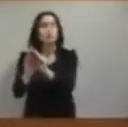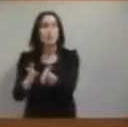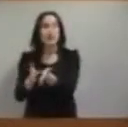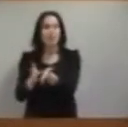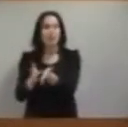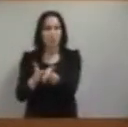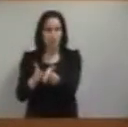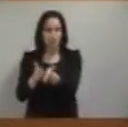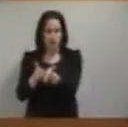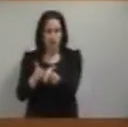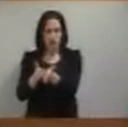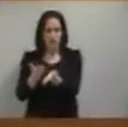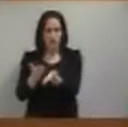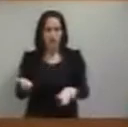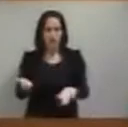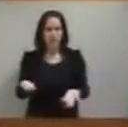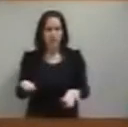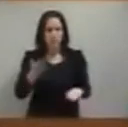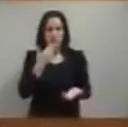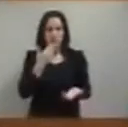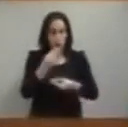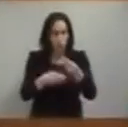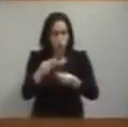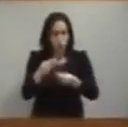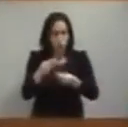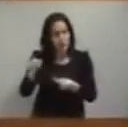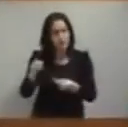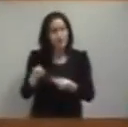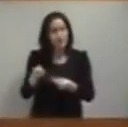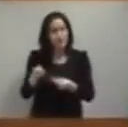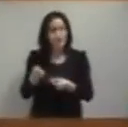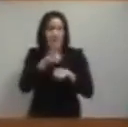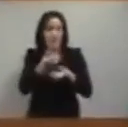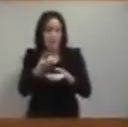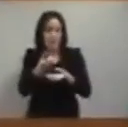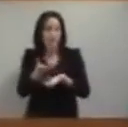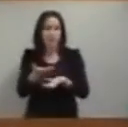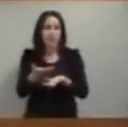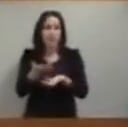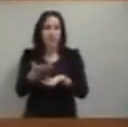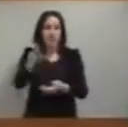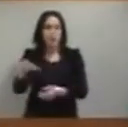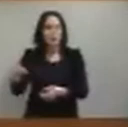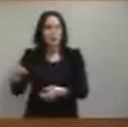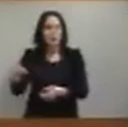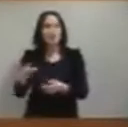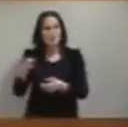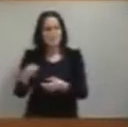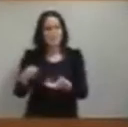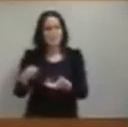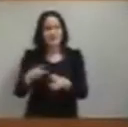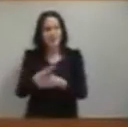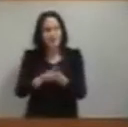valenciano. O sea, que cuando utilicemos ese fallo que cuestiona la manera en que se ha hecho también el urbanismo allí, yo